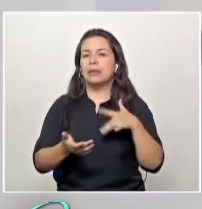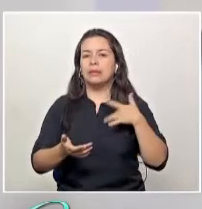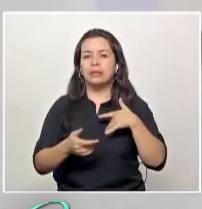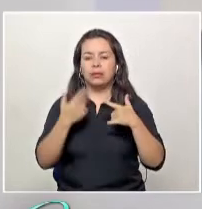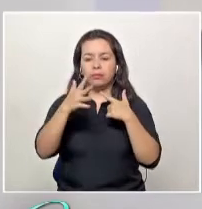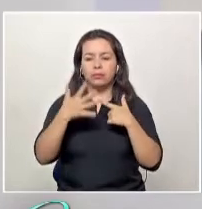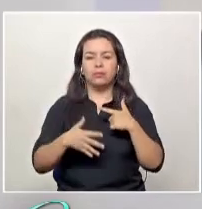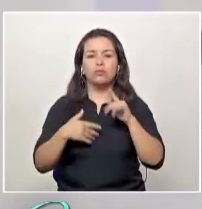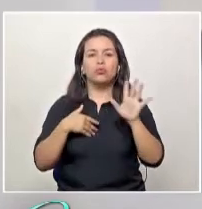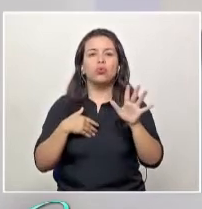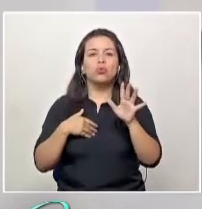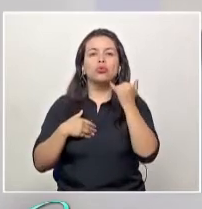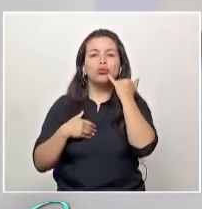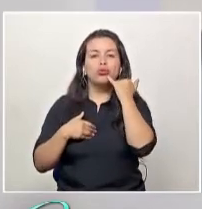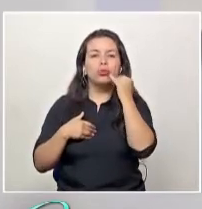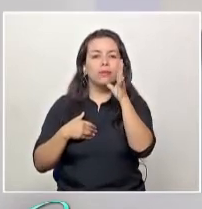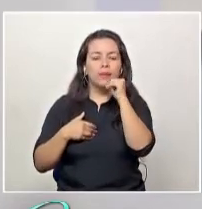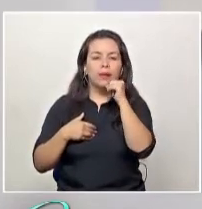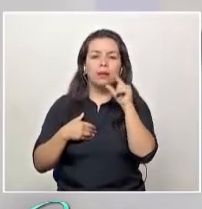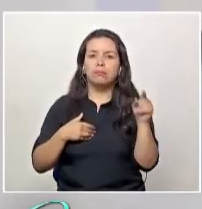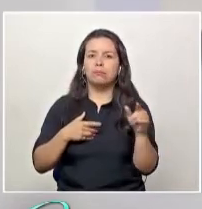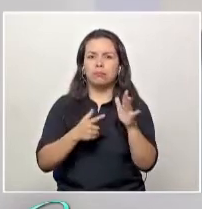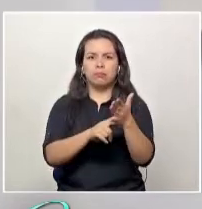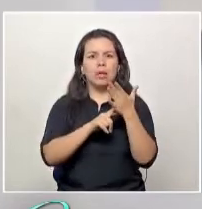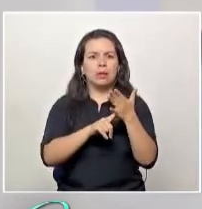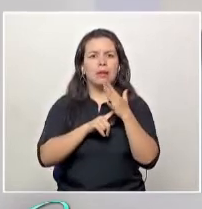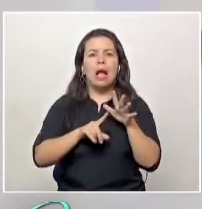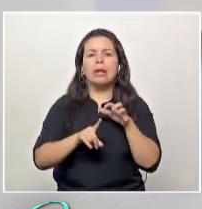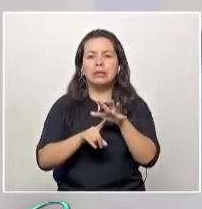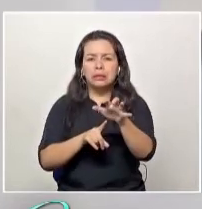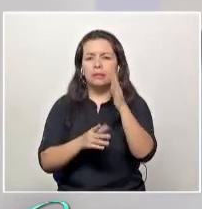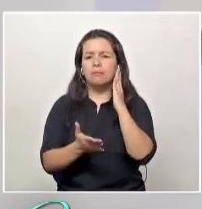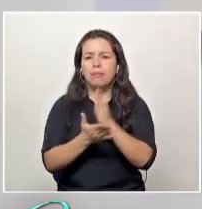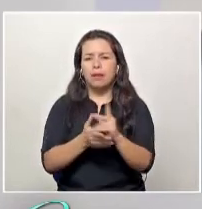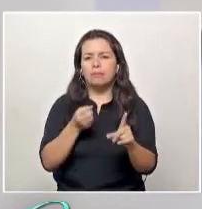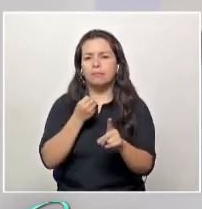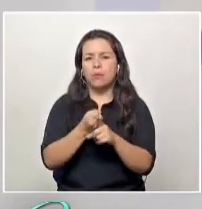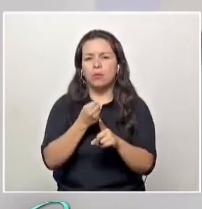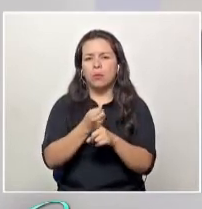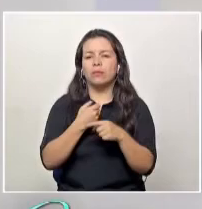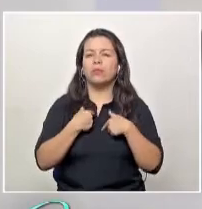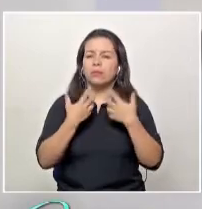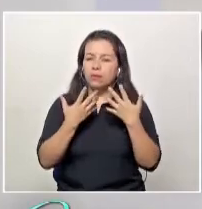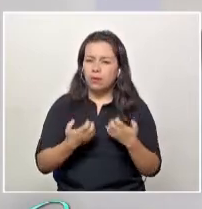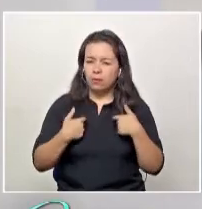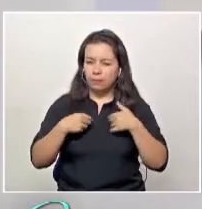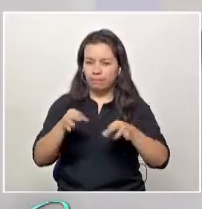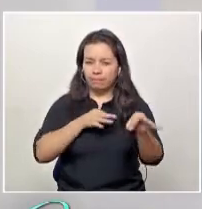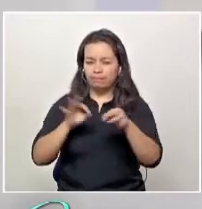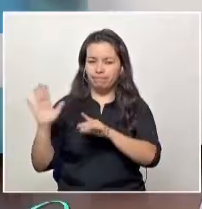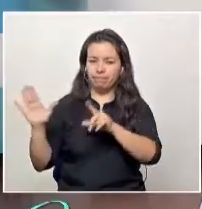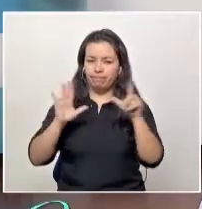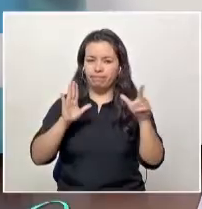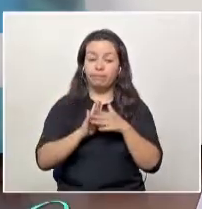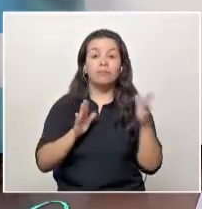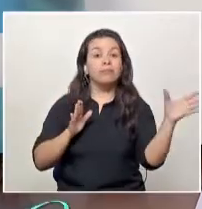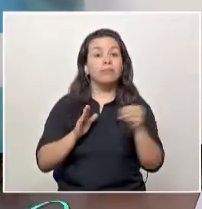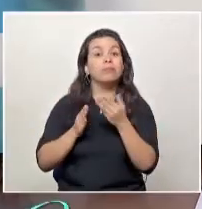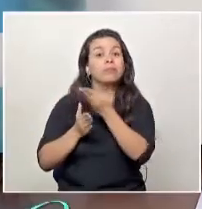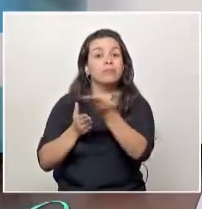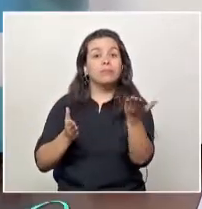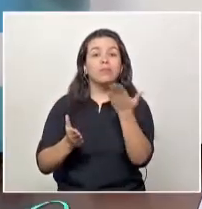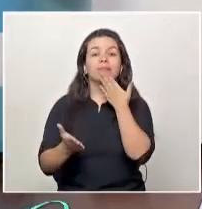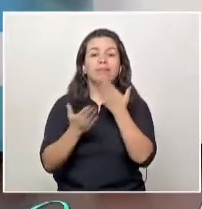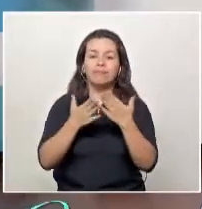sintomatología urinaria y estamos viendo muchísimo cáncer y mucho problema de próstata, por eso queremos esta nota. A todos ustedes